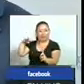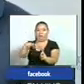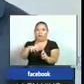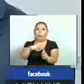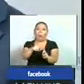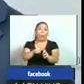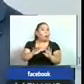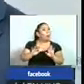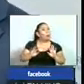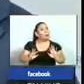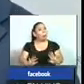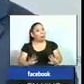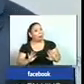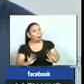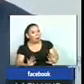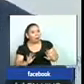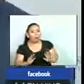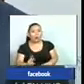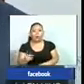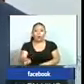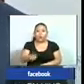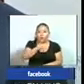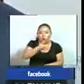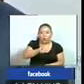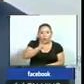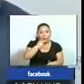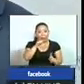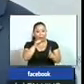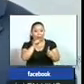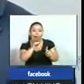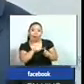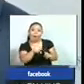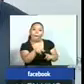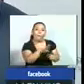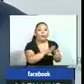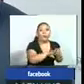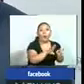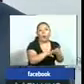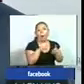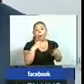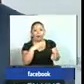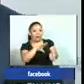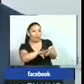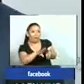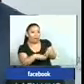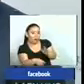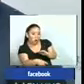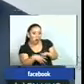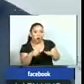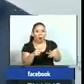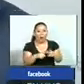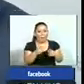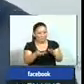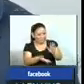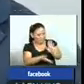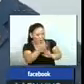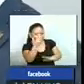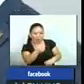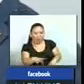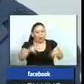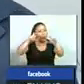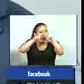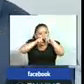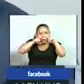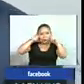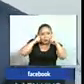opacidad en la rendición de cuentas, actos de nepotismo, compras amañadas, compras con sobreprecios, de mascarillas,